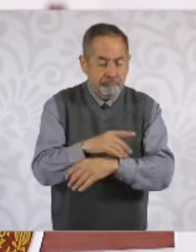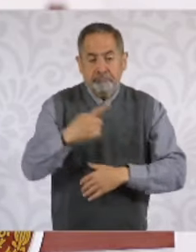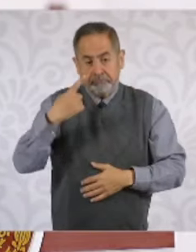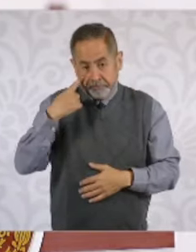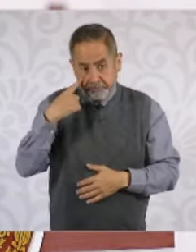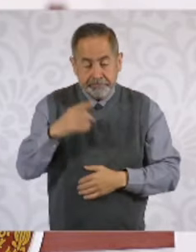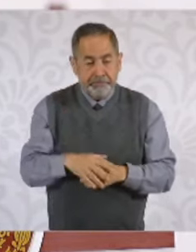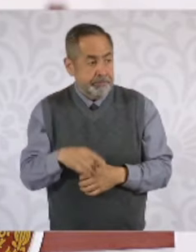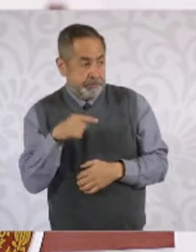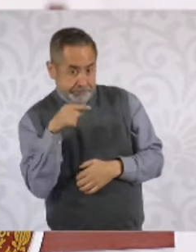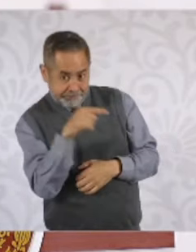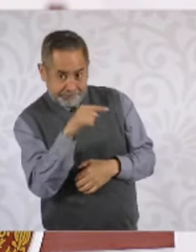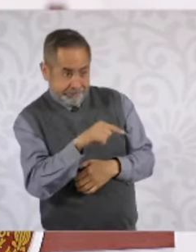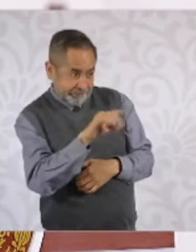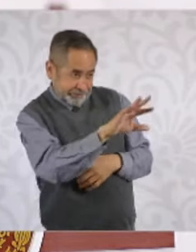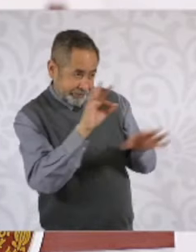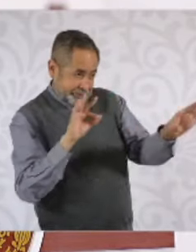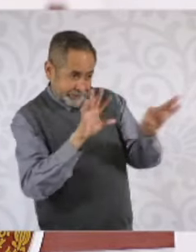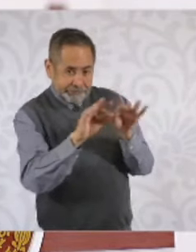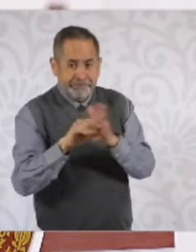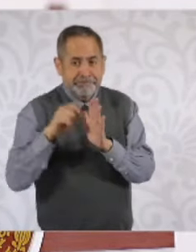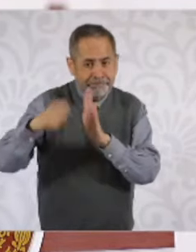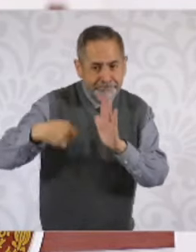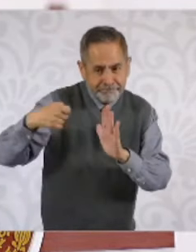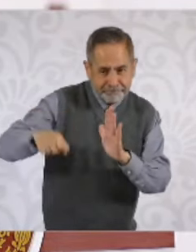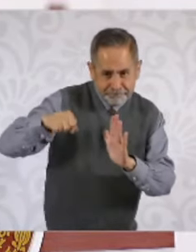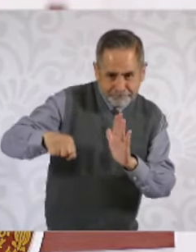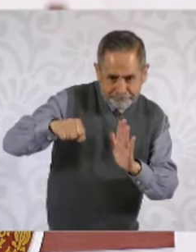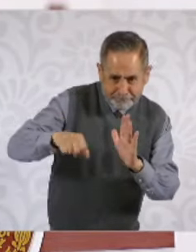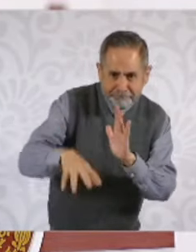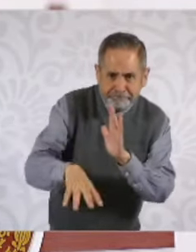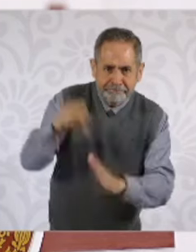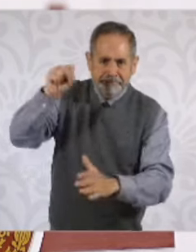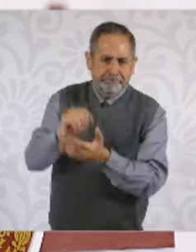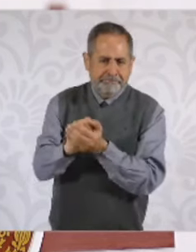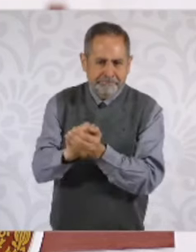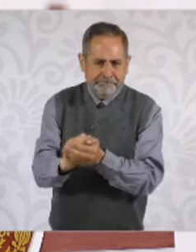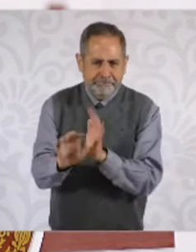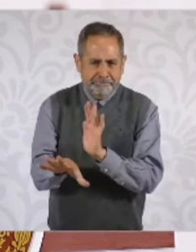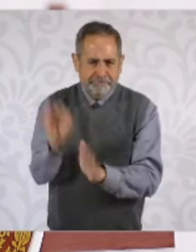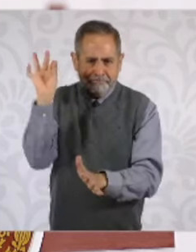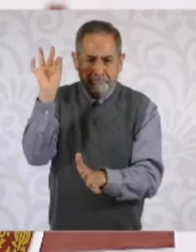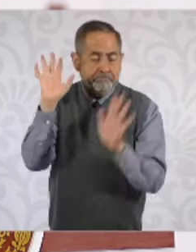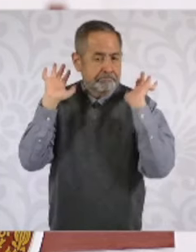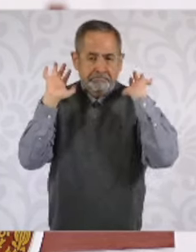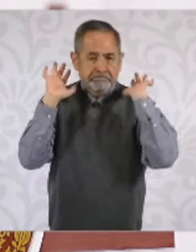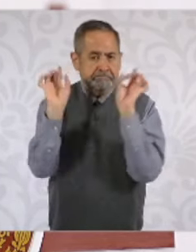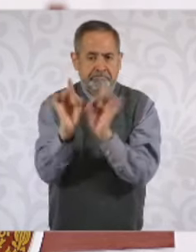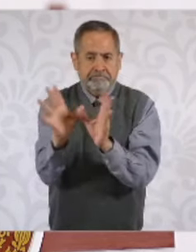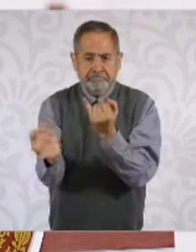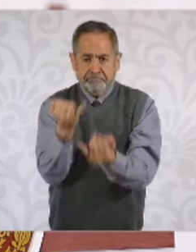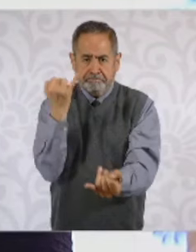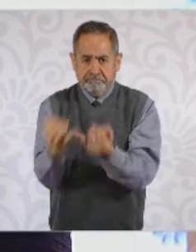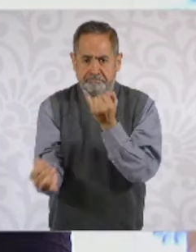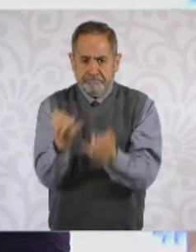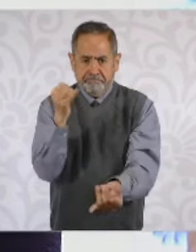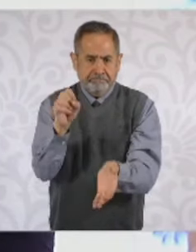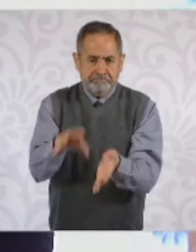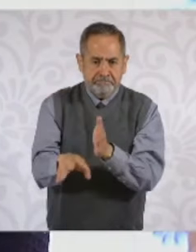de los elegidos en la tómbola, fueron completamente al azar.